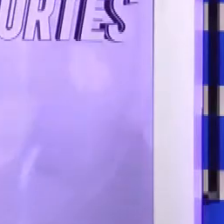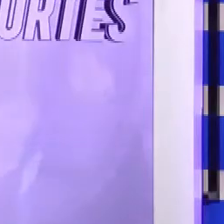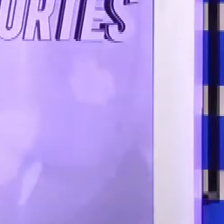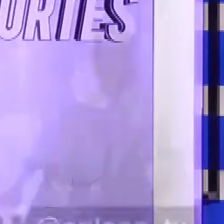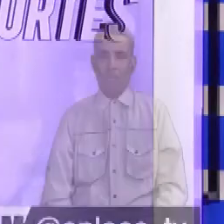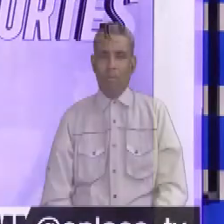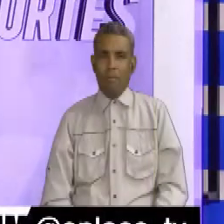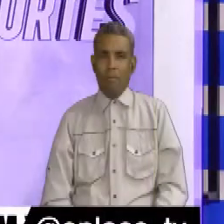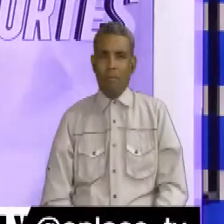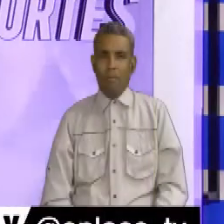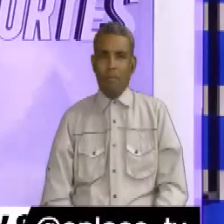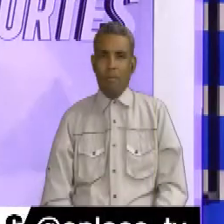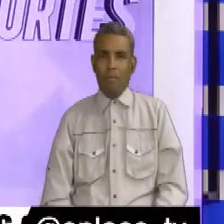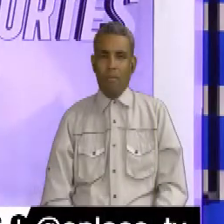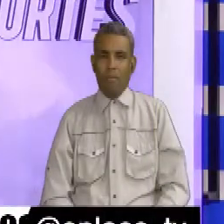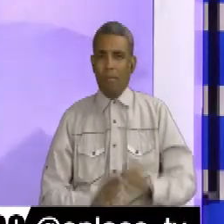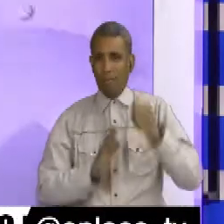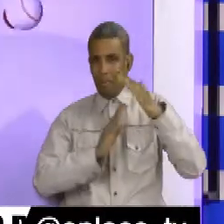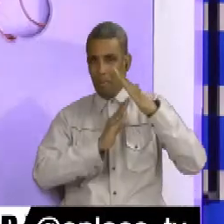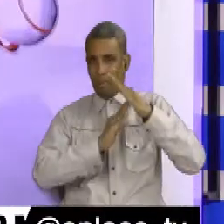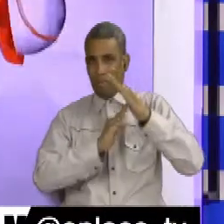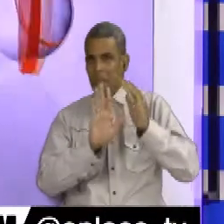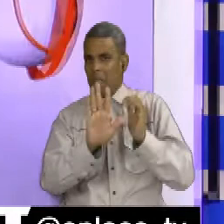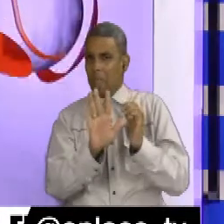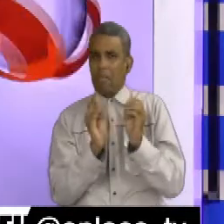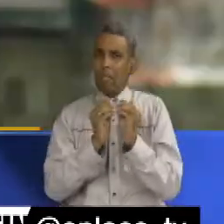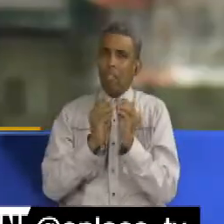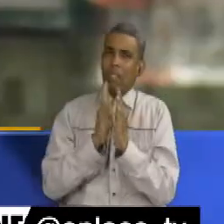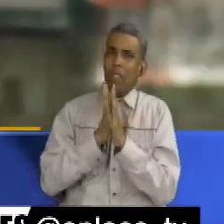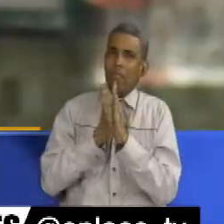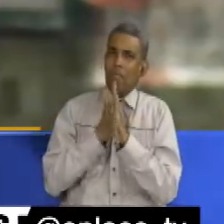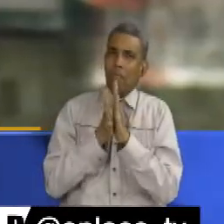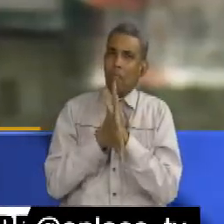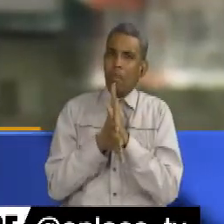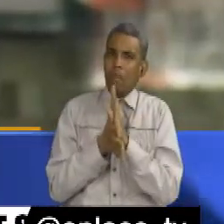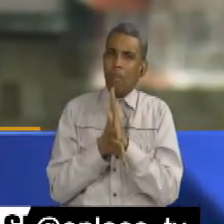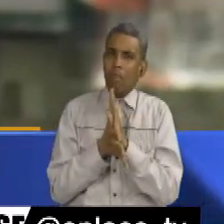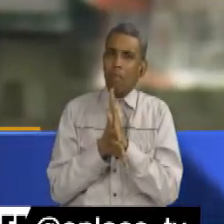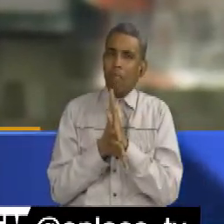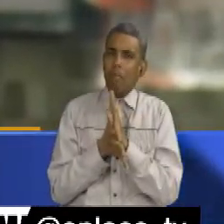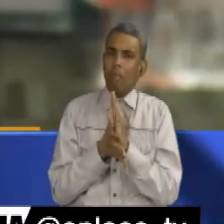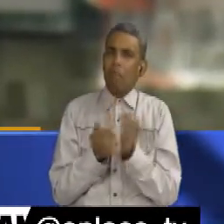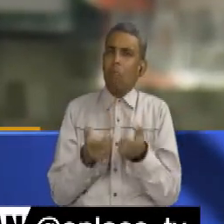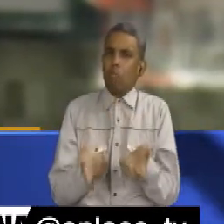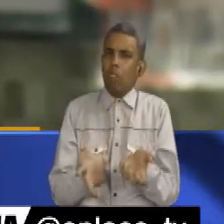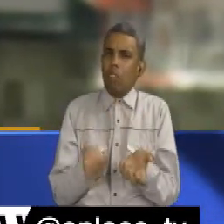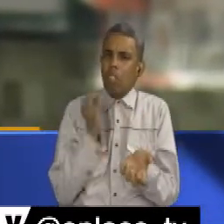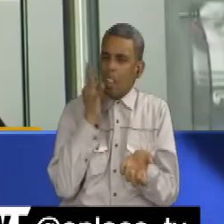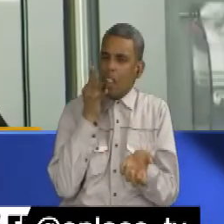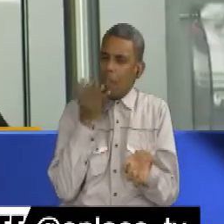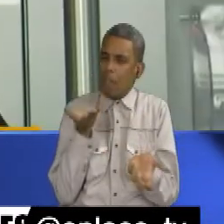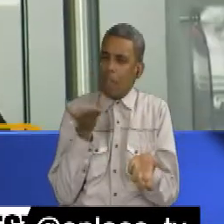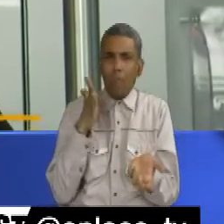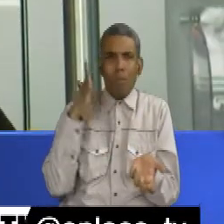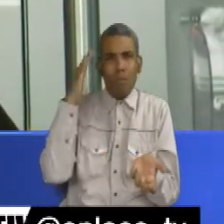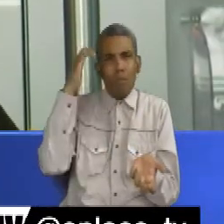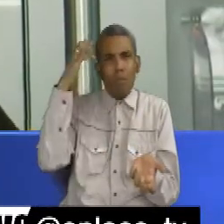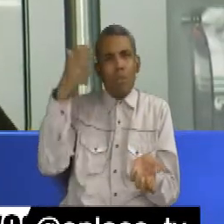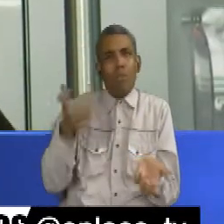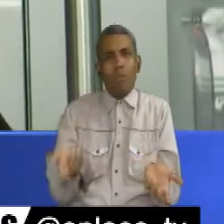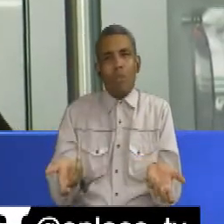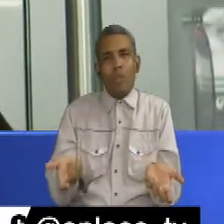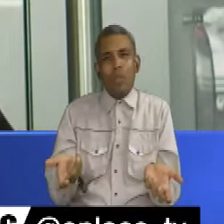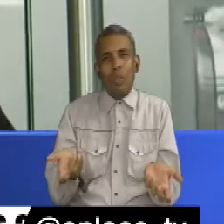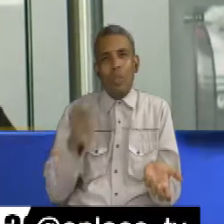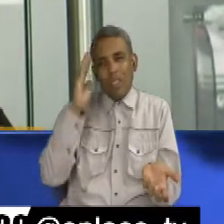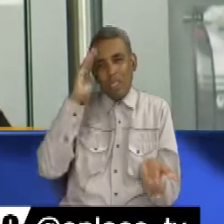Momento de hacer una pausa, pero no se mueva, porque al regresar tenemos para ustedes información sobre Café por un Futuro, una obra social que